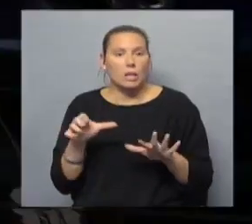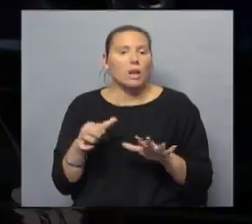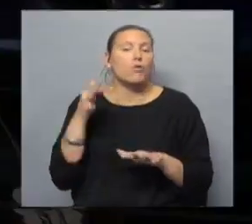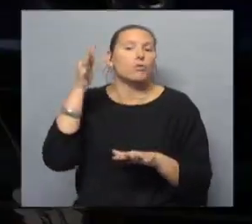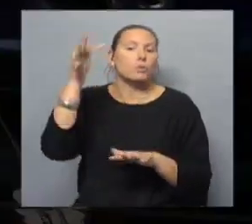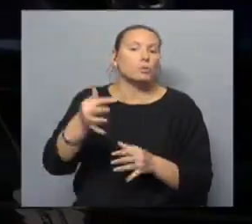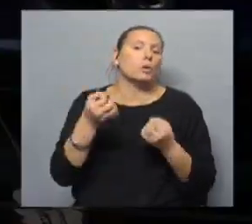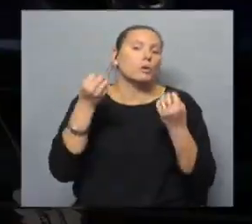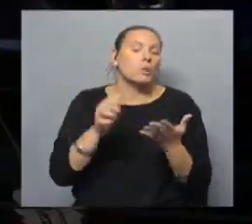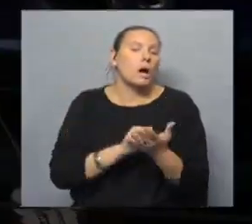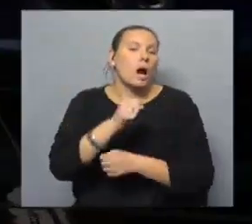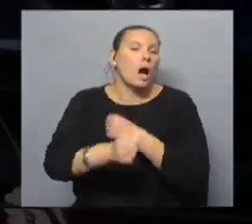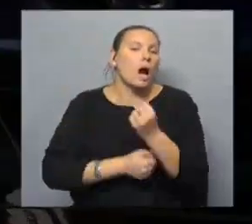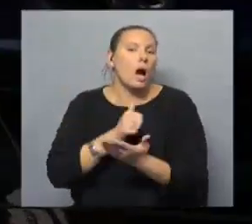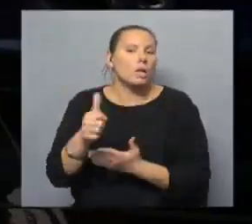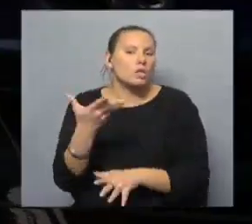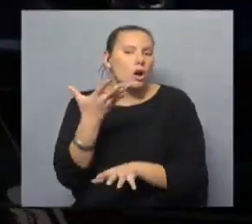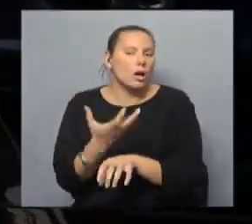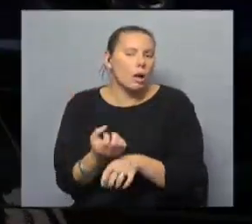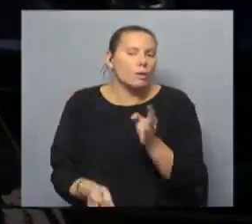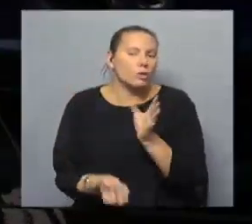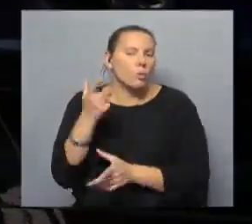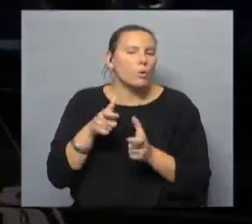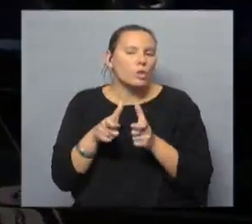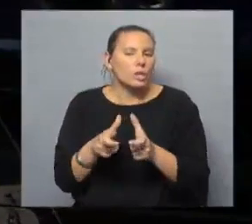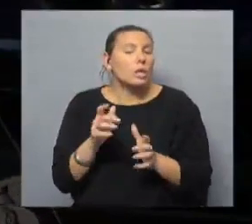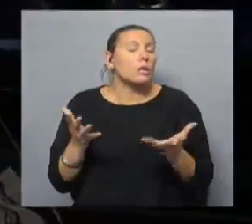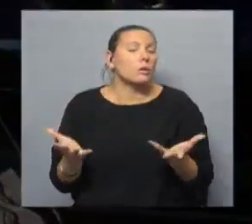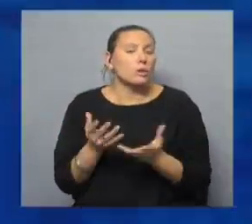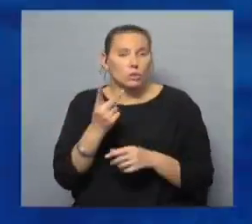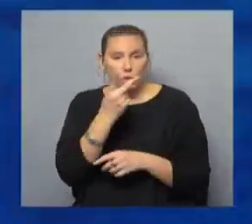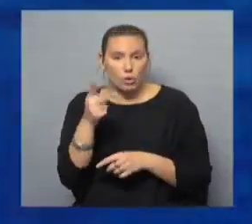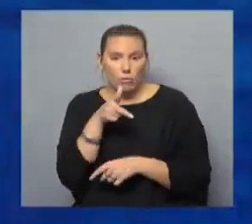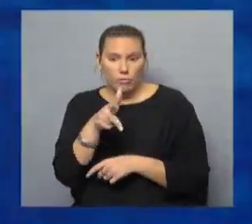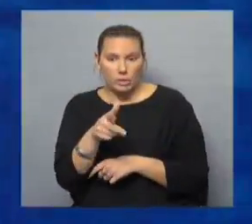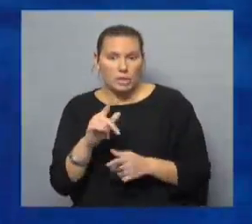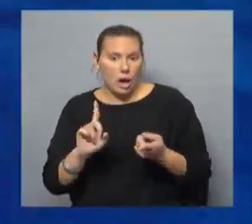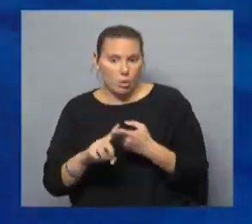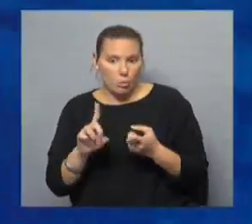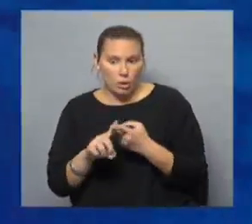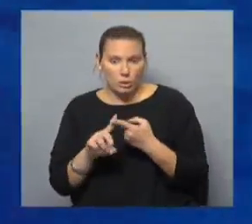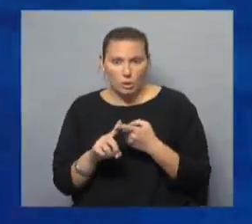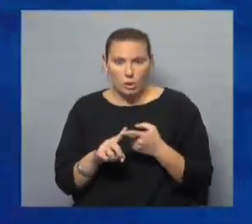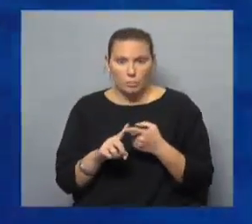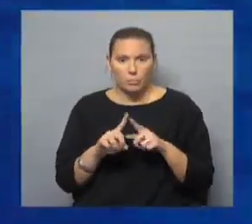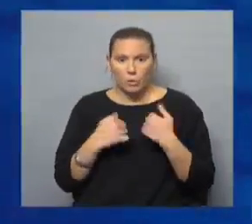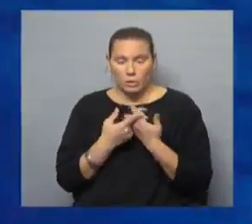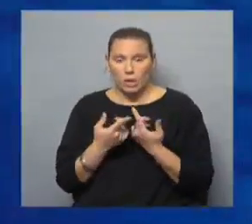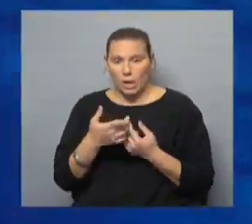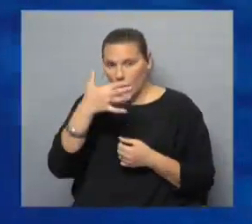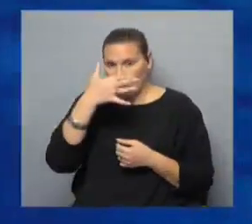tenemos proyectado el año? ¿Estamos grabando alguna cosita más? ¿Qué sí, idea? Ya tenemos dos fechas pactadas. Una es en nuestra ciudad de